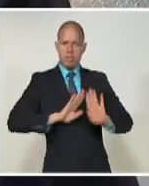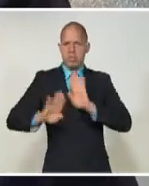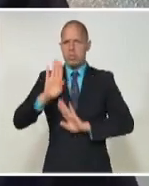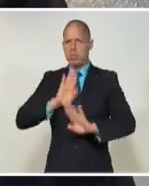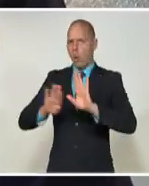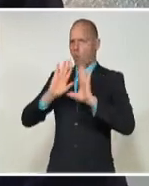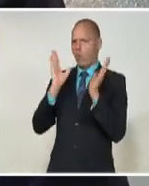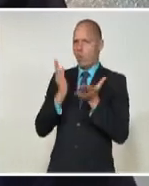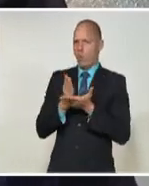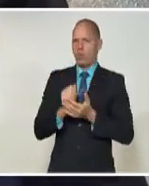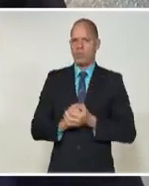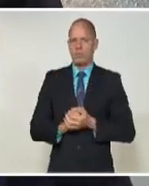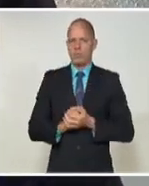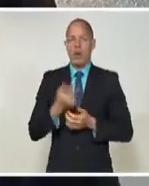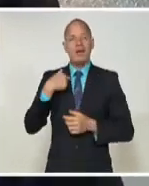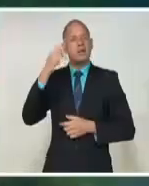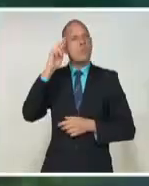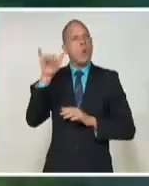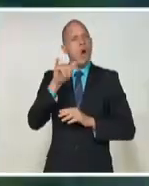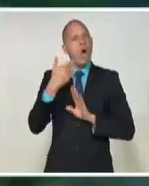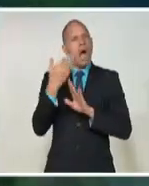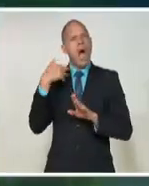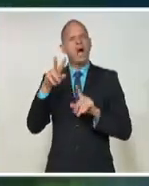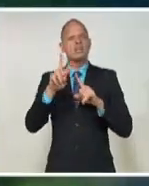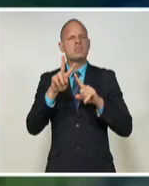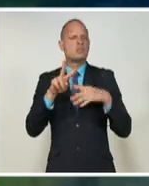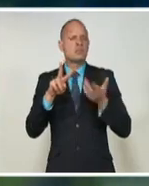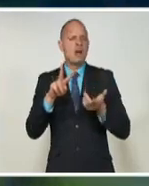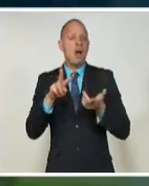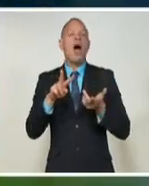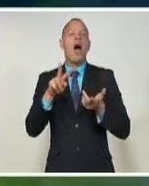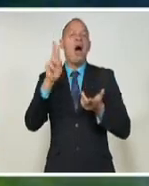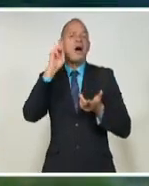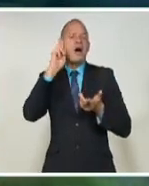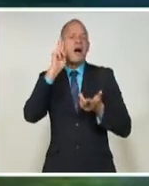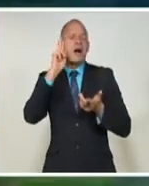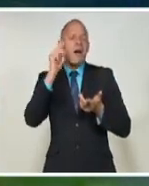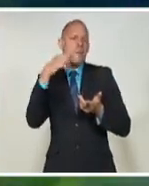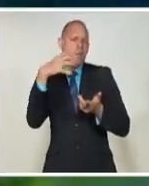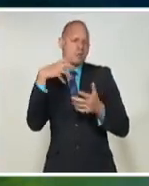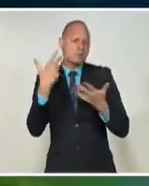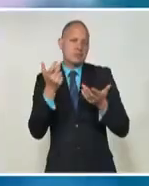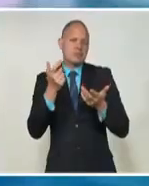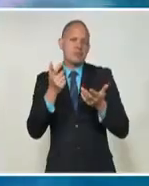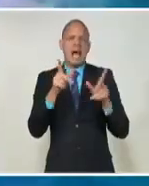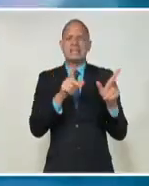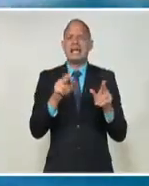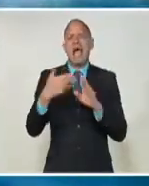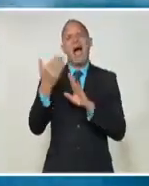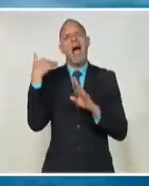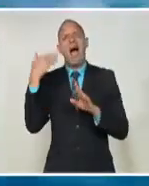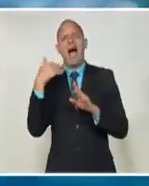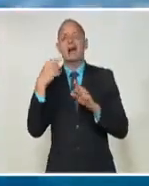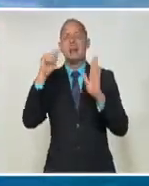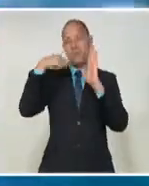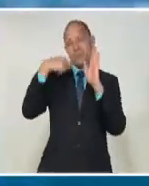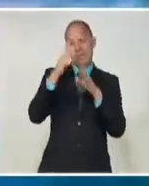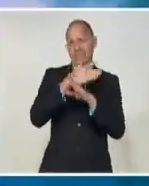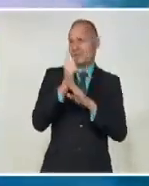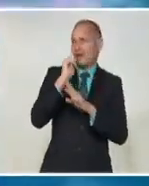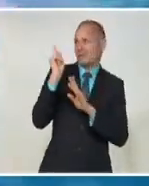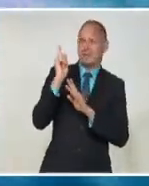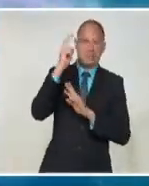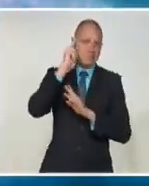lo que hizo la televisión en esa época. Yo recuerdo siempre la historia de David, el silencio tiene que ser, el grito del pescador, que nos puso mucho más